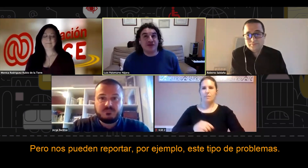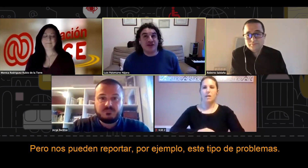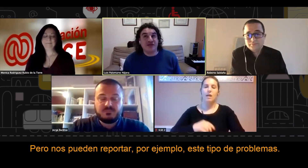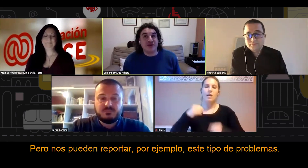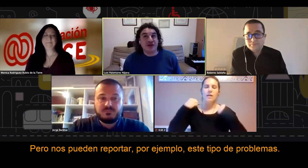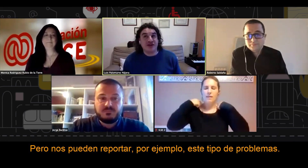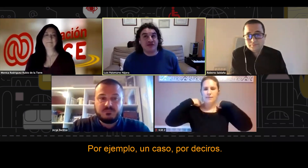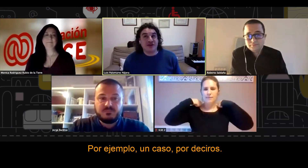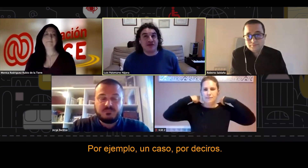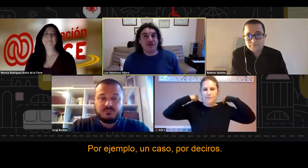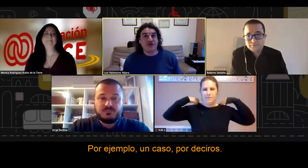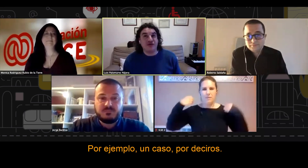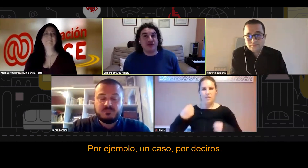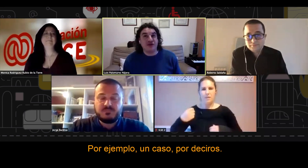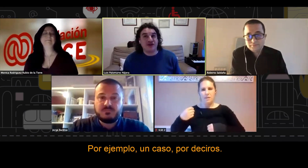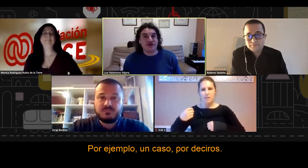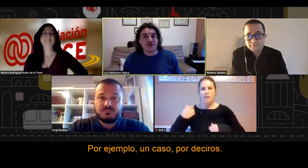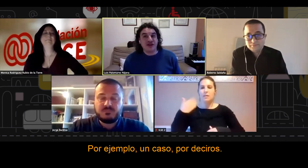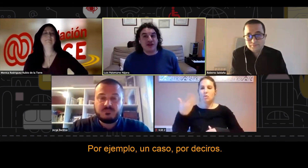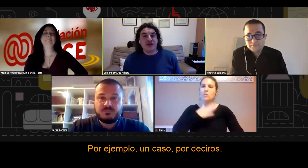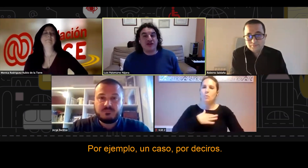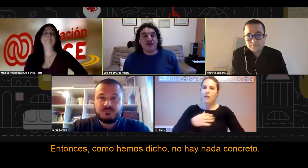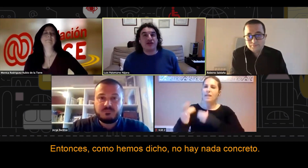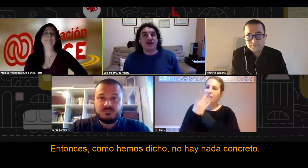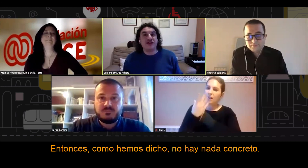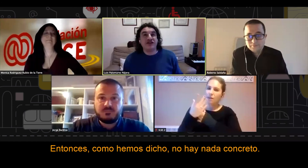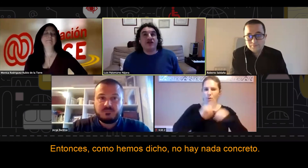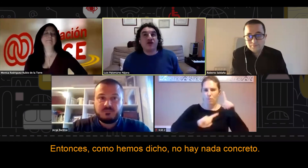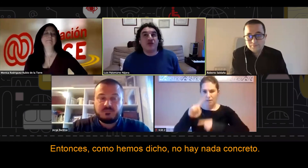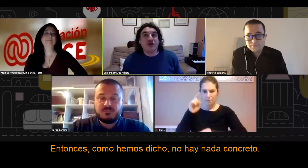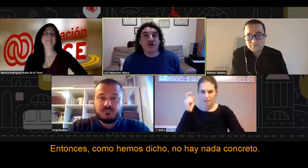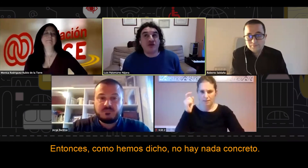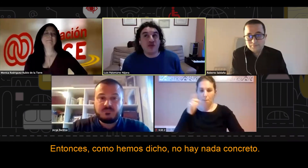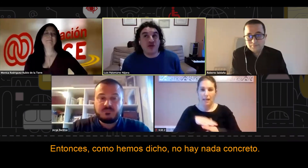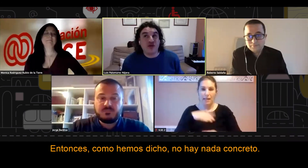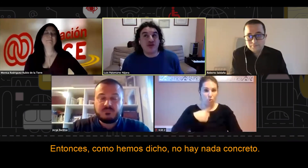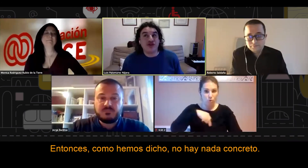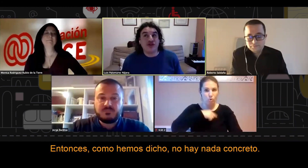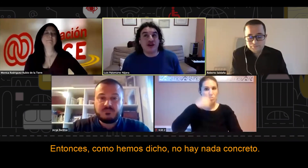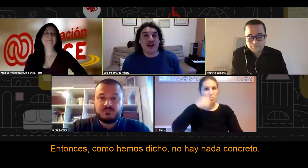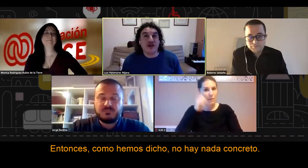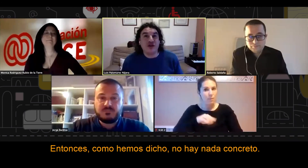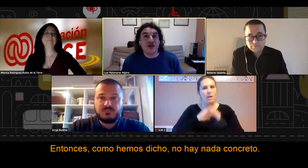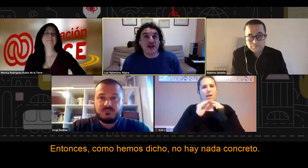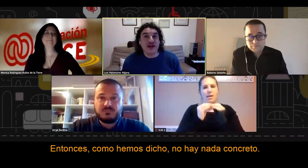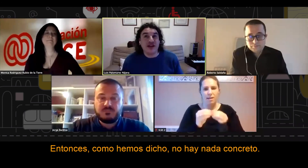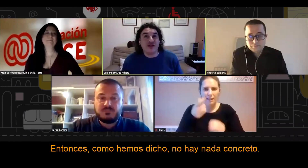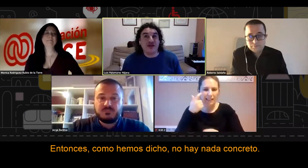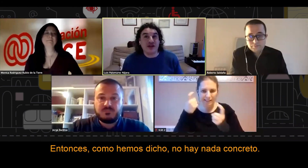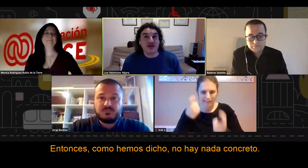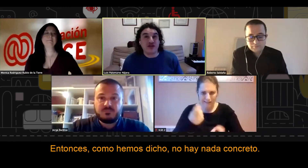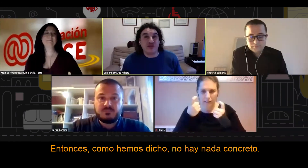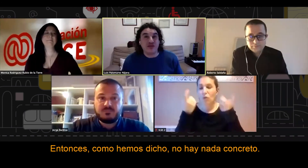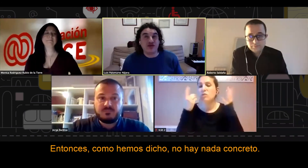de problemas, por ejemplo, un caso, ¿no? Por deciros. Entonces, como hemos dicho, no hay nada concreto,